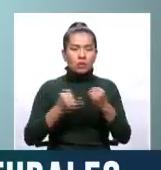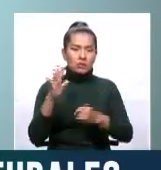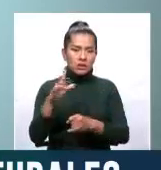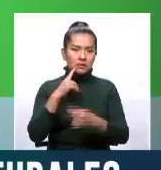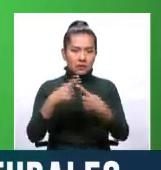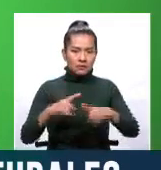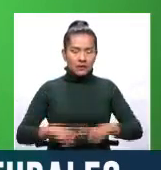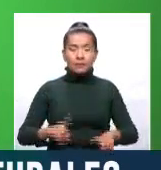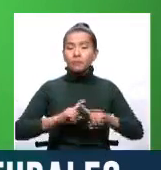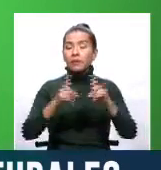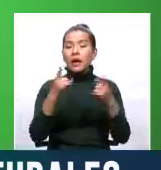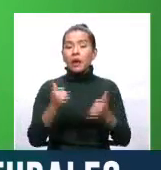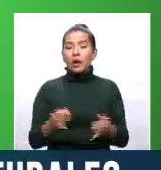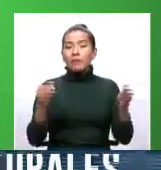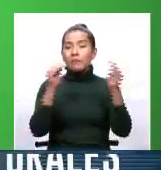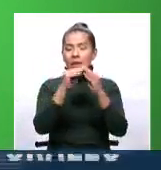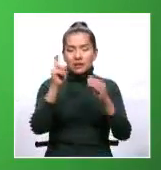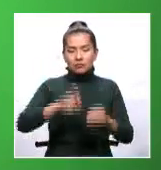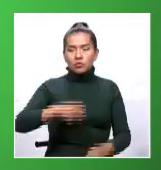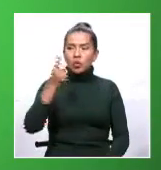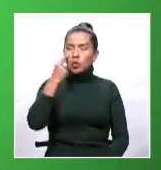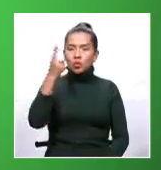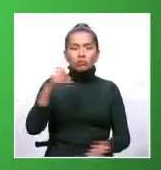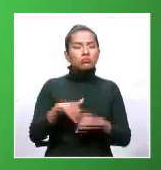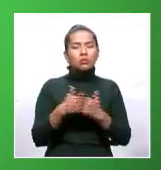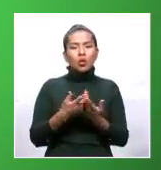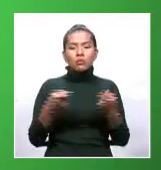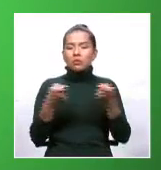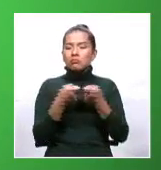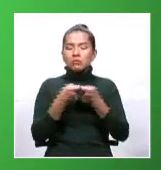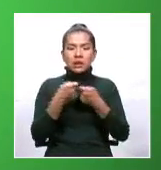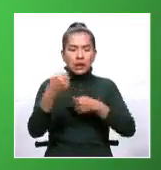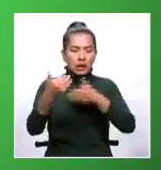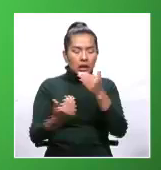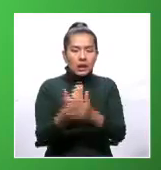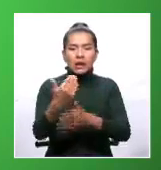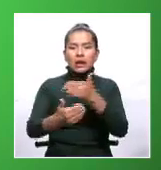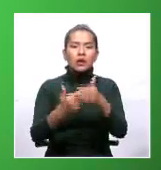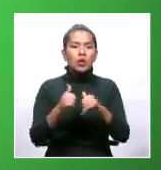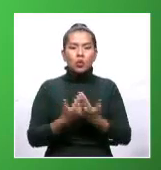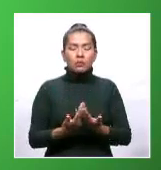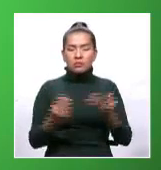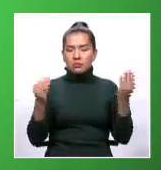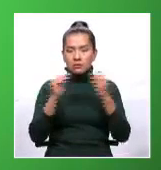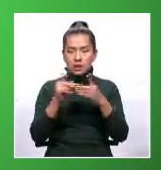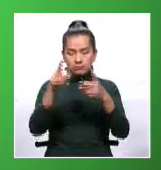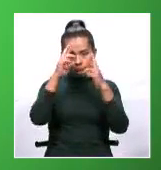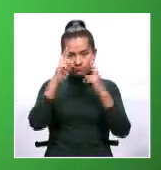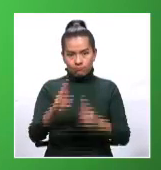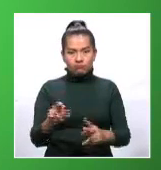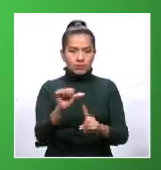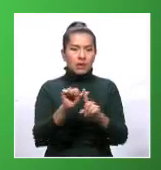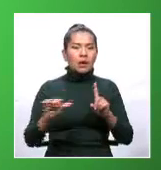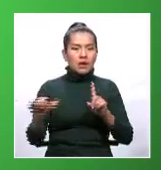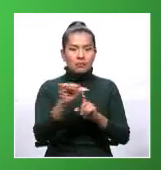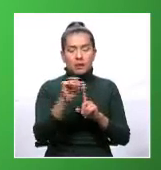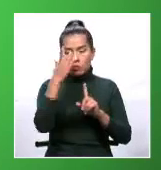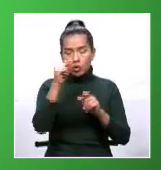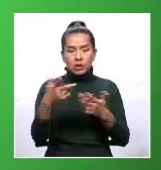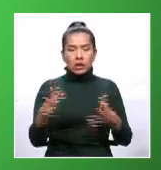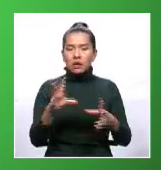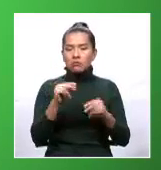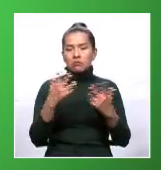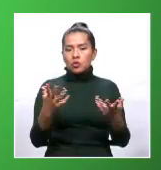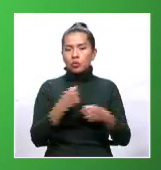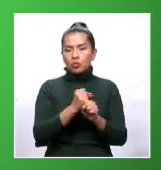momento de que conozcamos las principales ventajas de estas energías renovables, las cuales son: son más respetuosas con el medio ambiente porque no producen emisiones